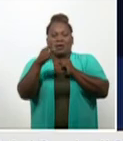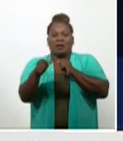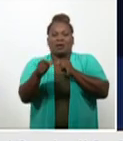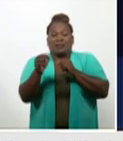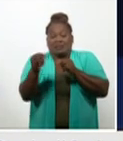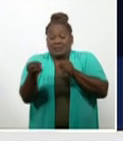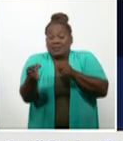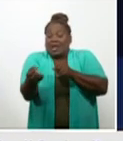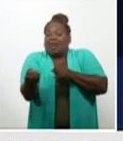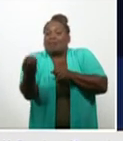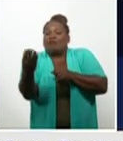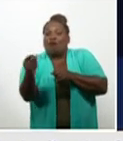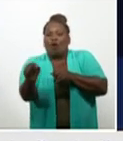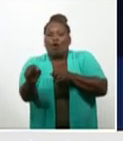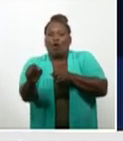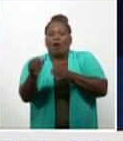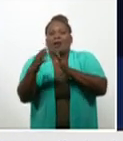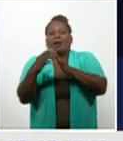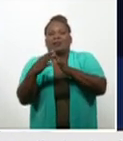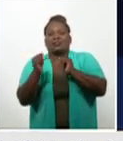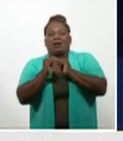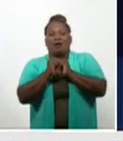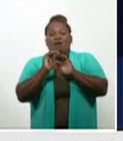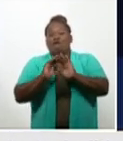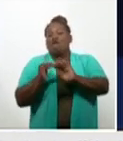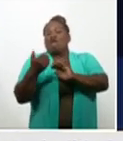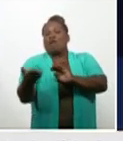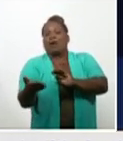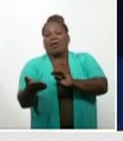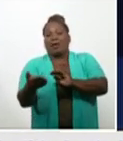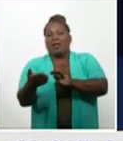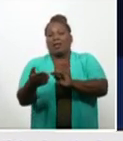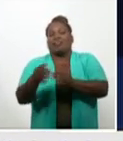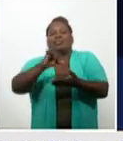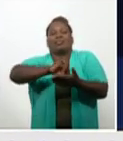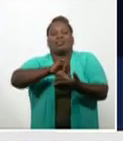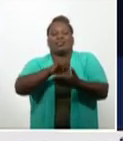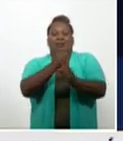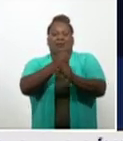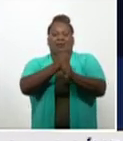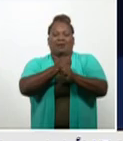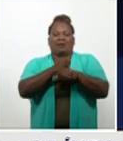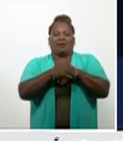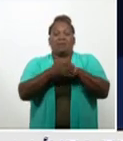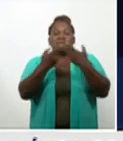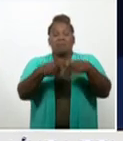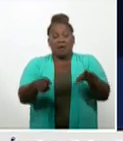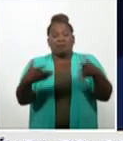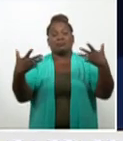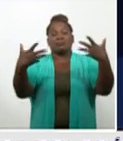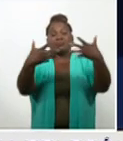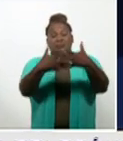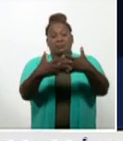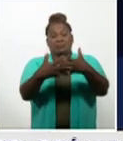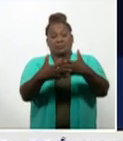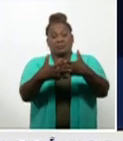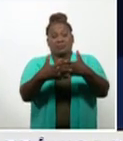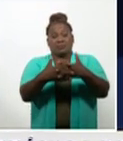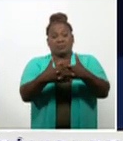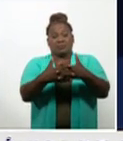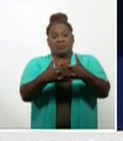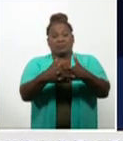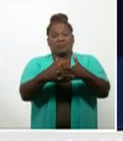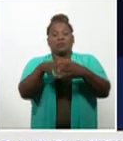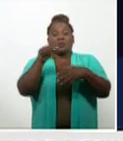transmisión, ya fuera del centro de trabajo, pero generalmente asociado con el centro